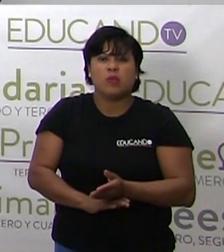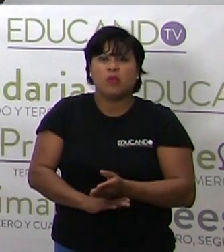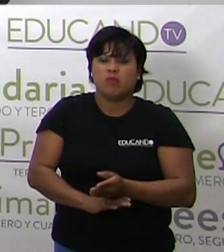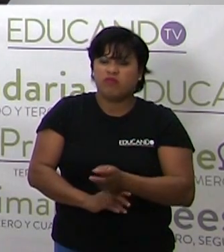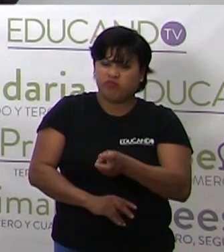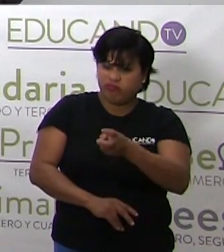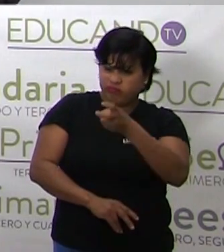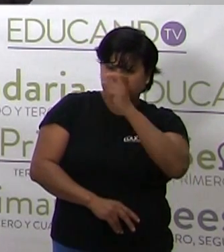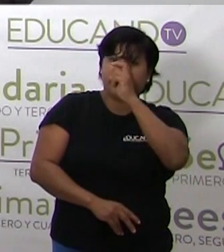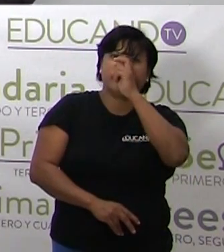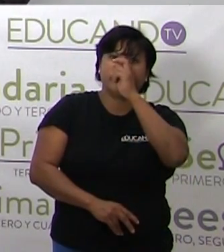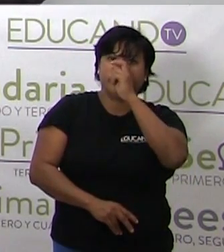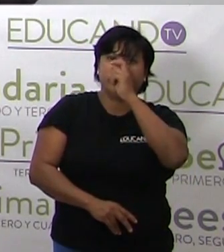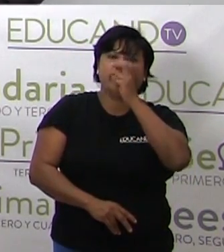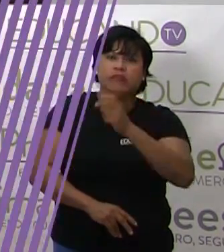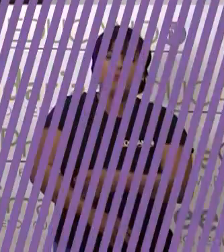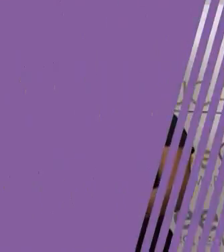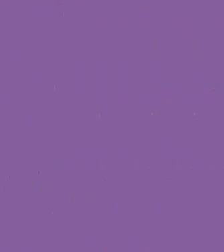estricto.